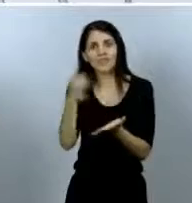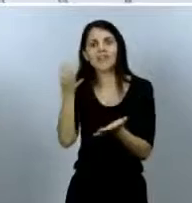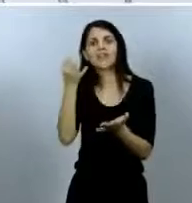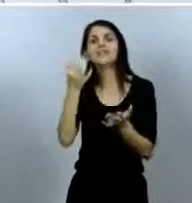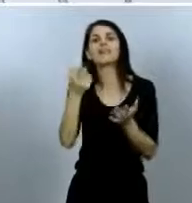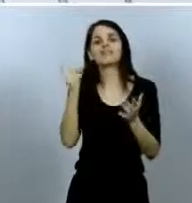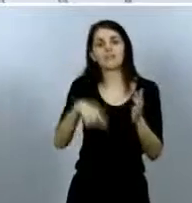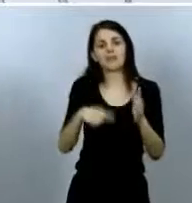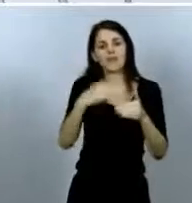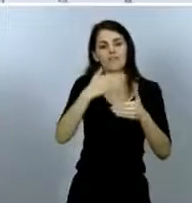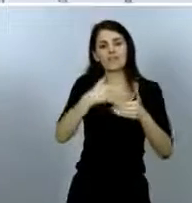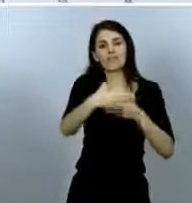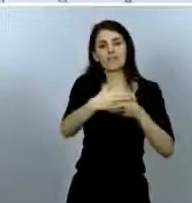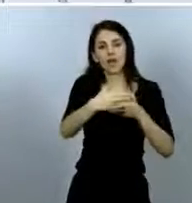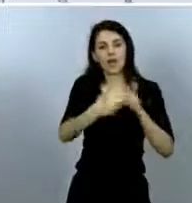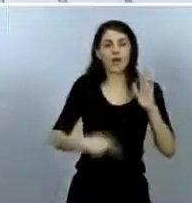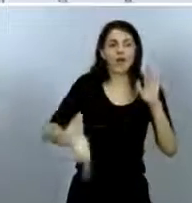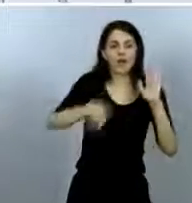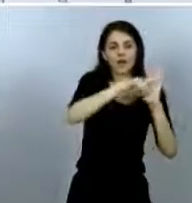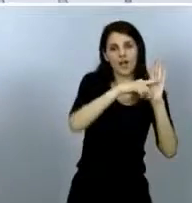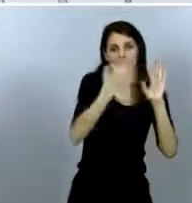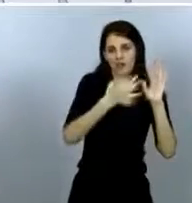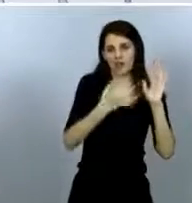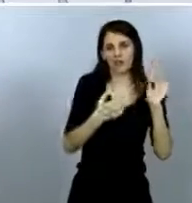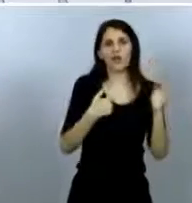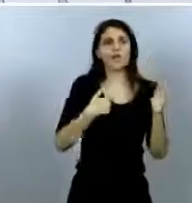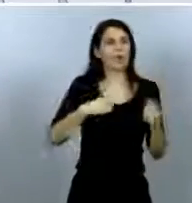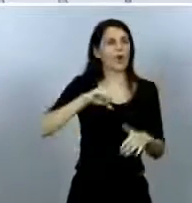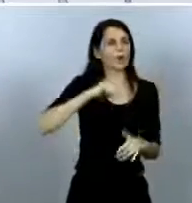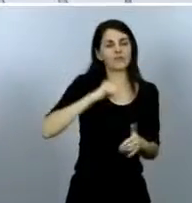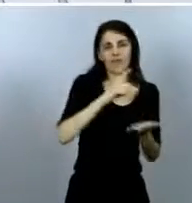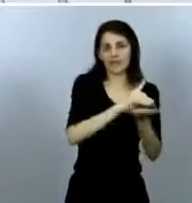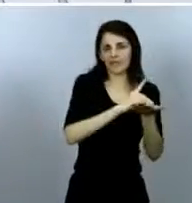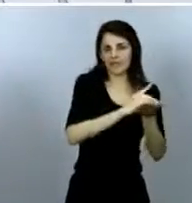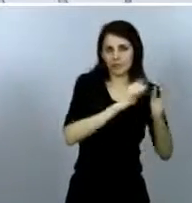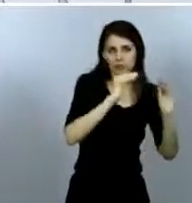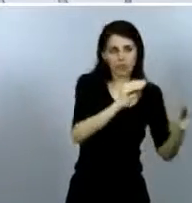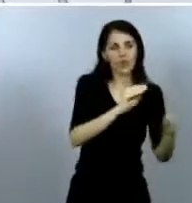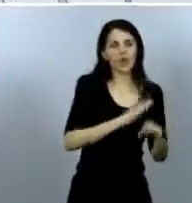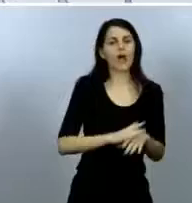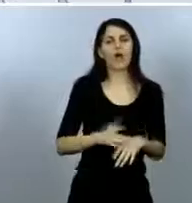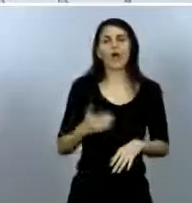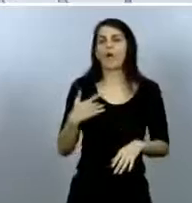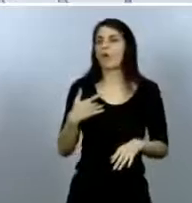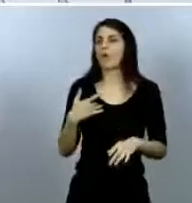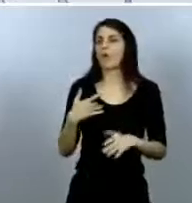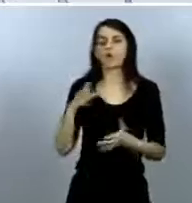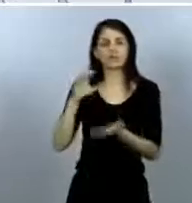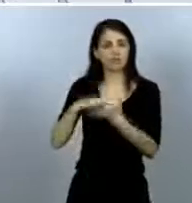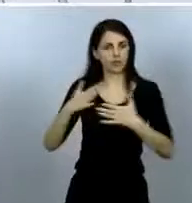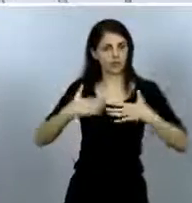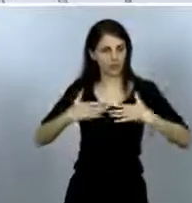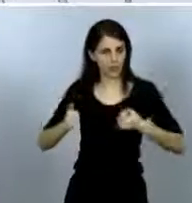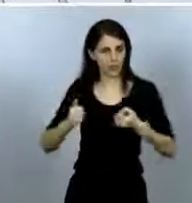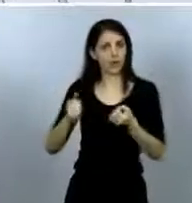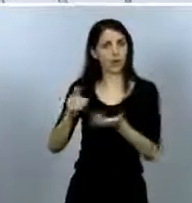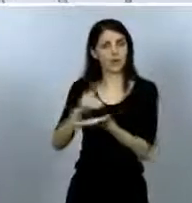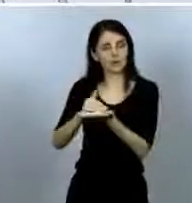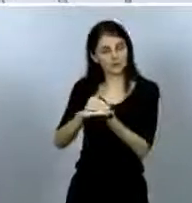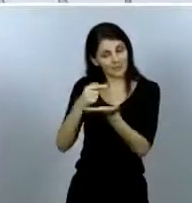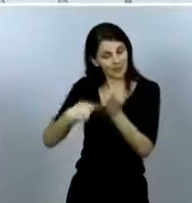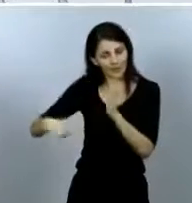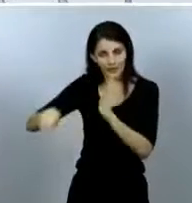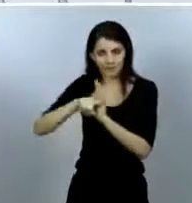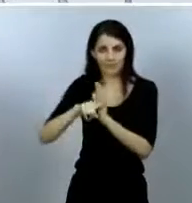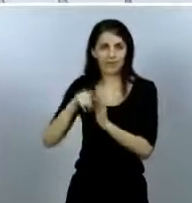en la base de datos del hospital ya sea en la base de datos de atención primaria ya sea una base de datos de salud pública según como